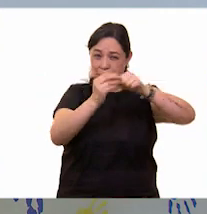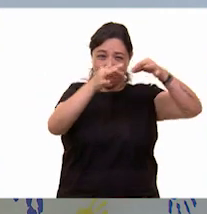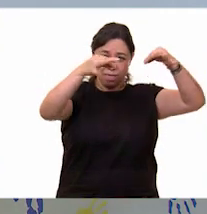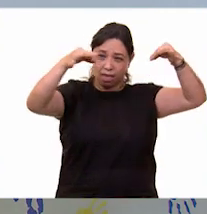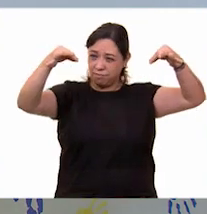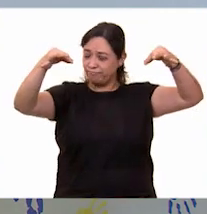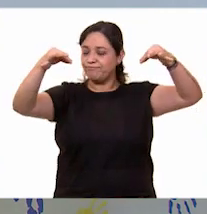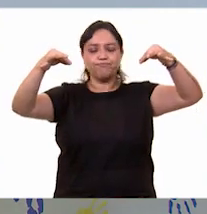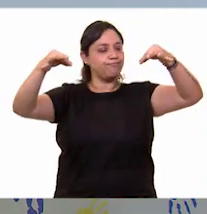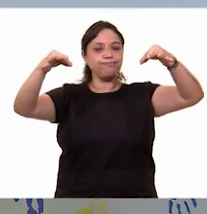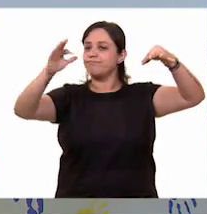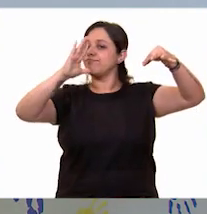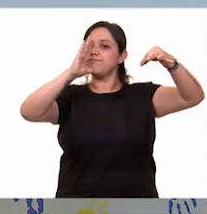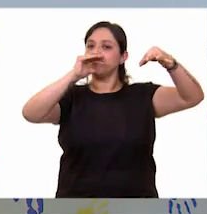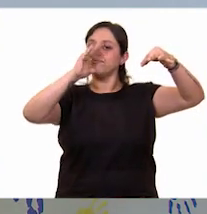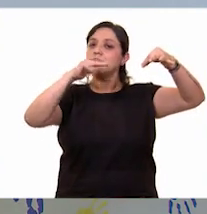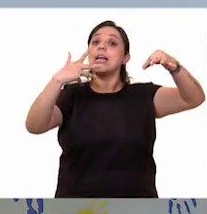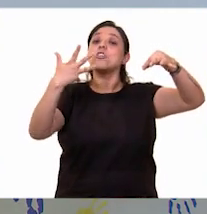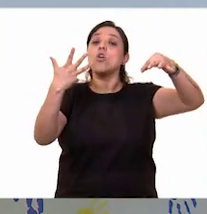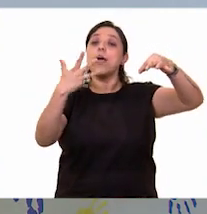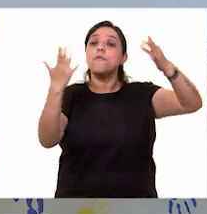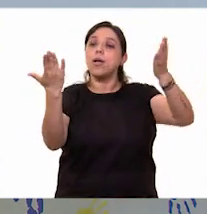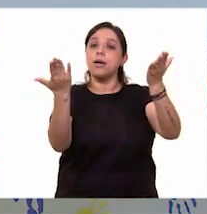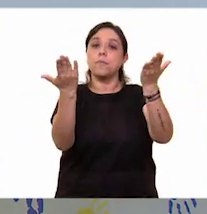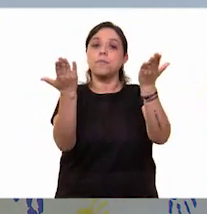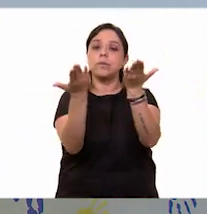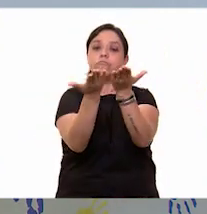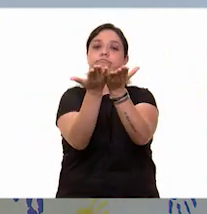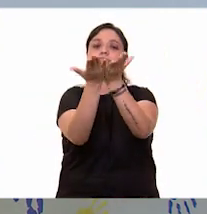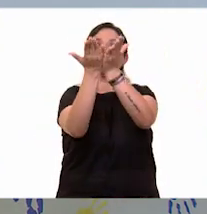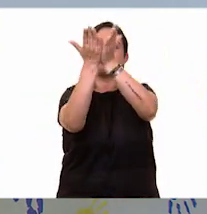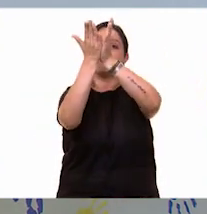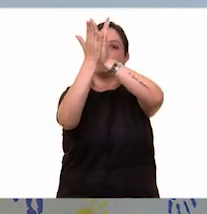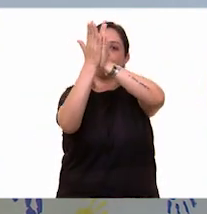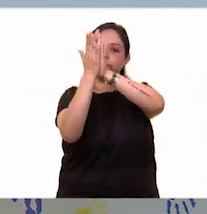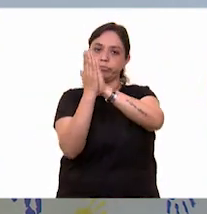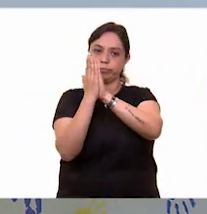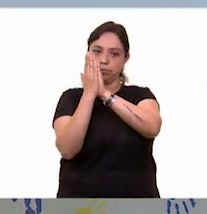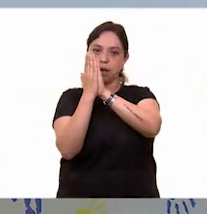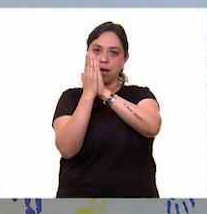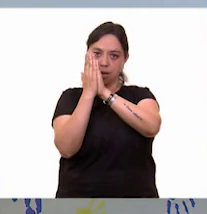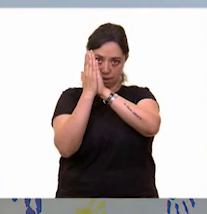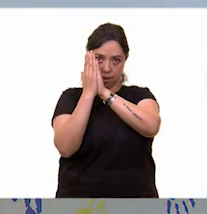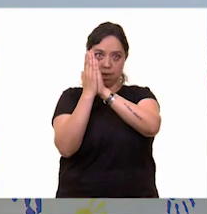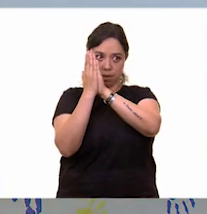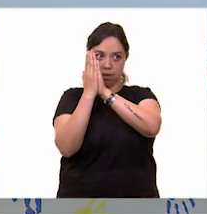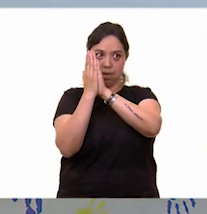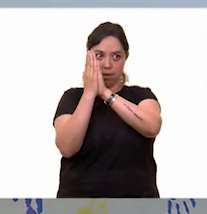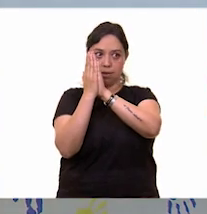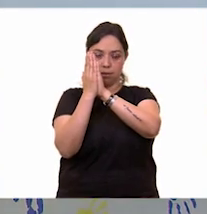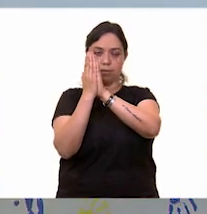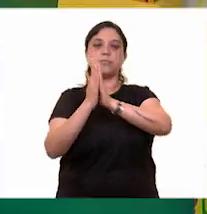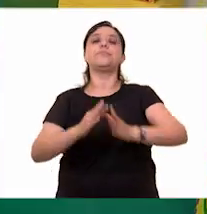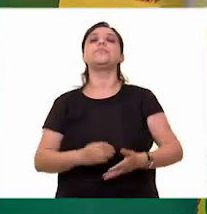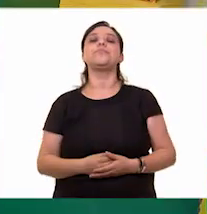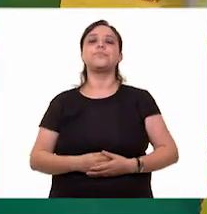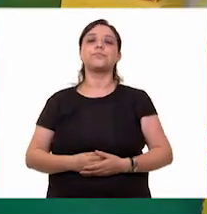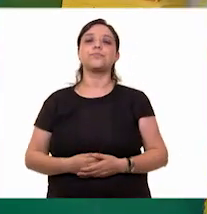hacer es doblar mi hoja a la mitad. Muy bien. ¿De acuerdo? Dobla una hoja a la